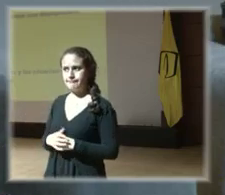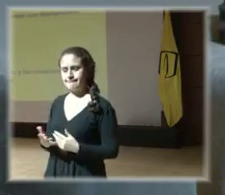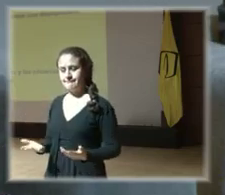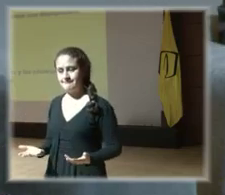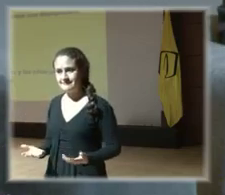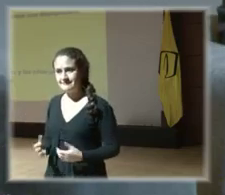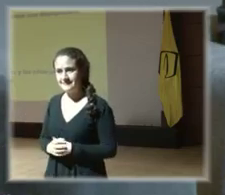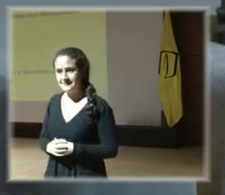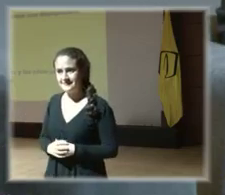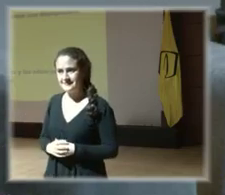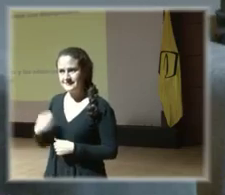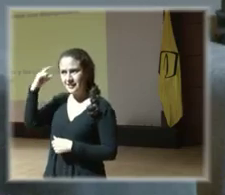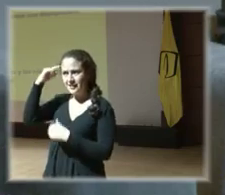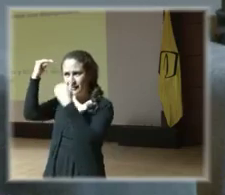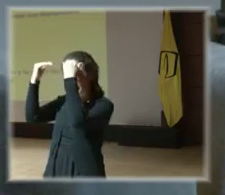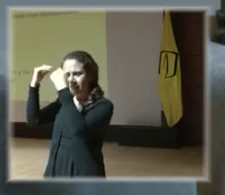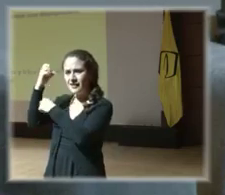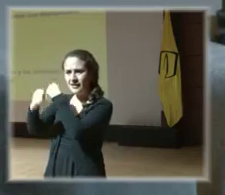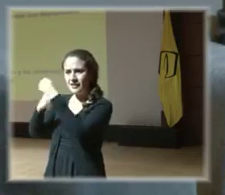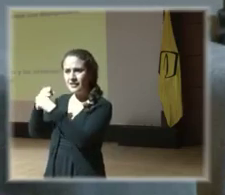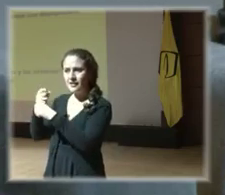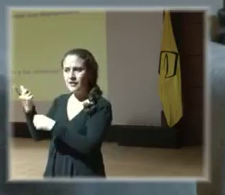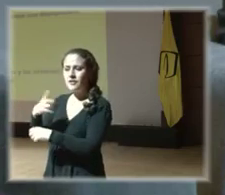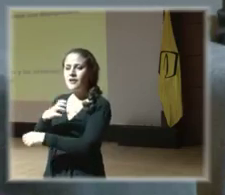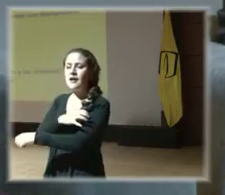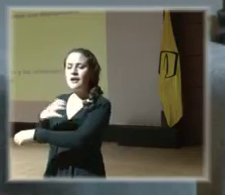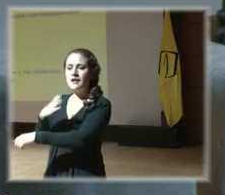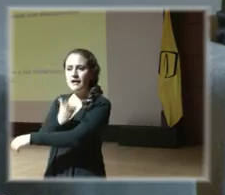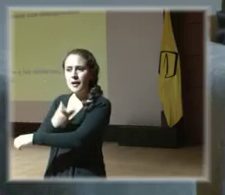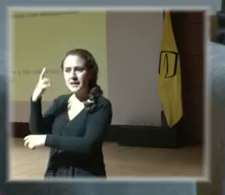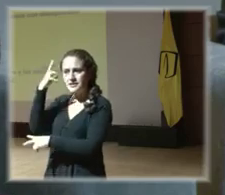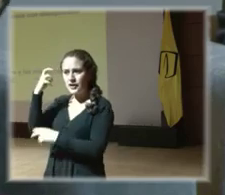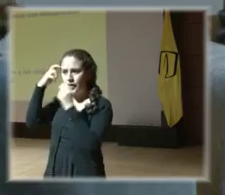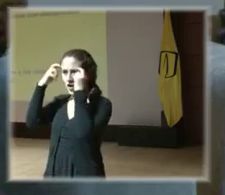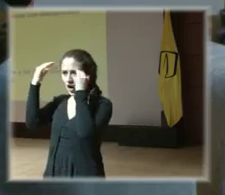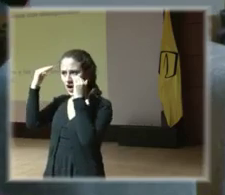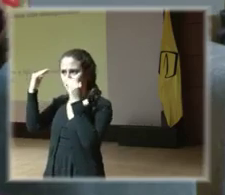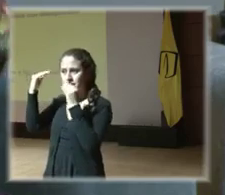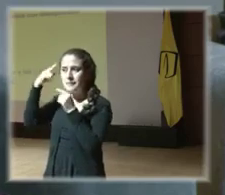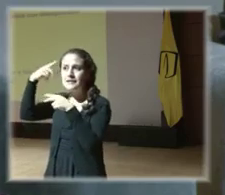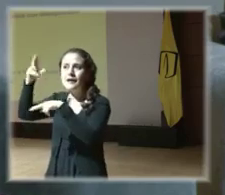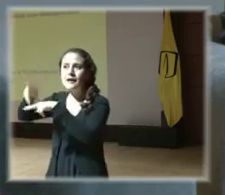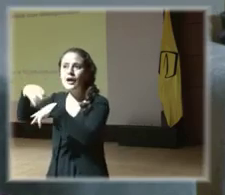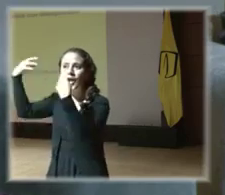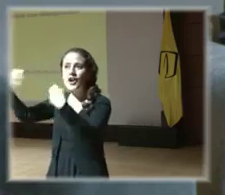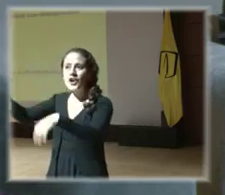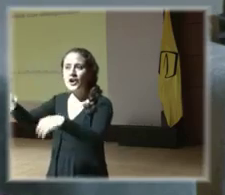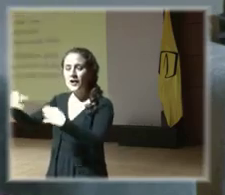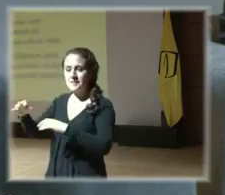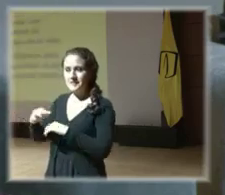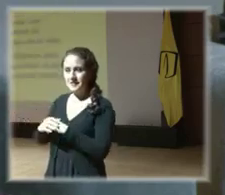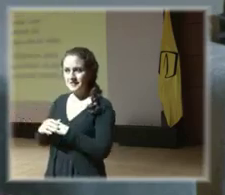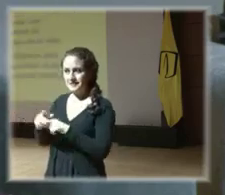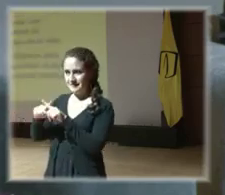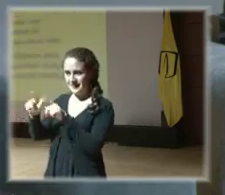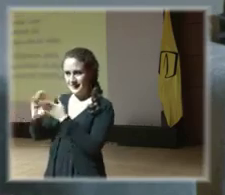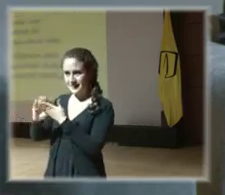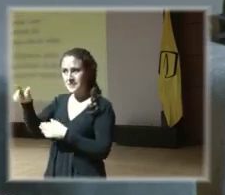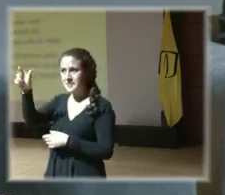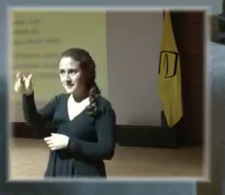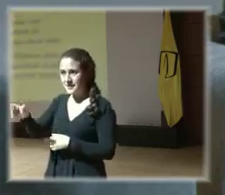resulta que, ¿cómo se mide la edad mental? Por la capacidad cognitiva entendida normal, pero no se tiene en cuenta que la persona ha